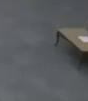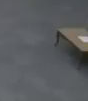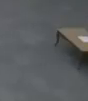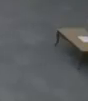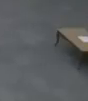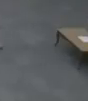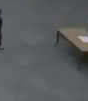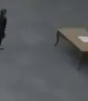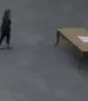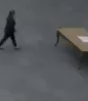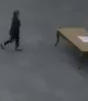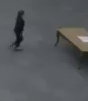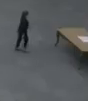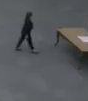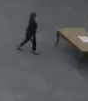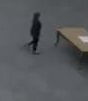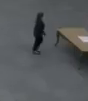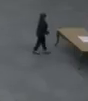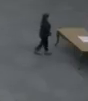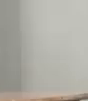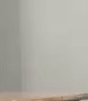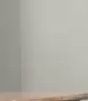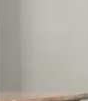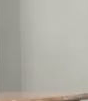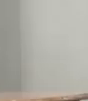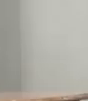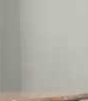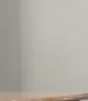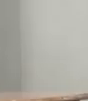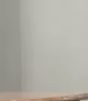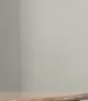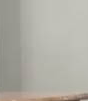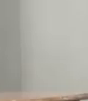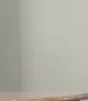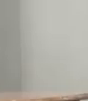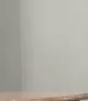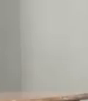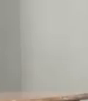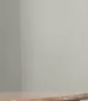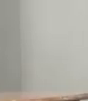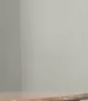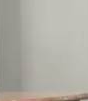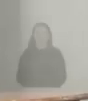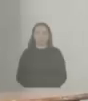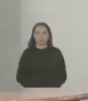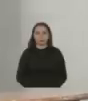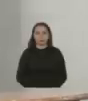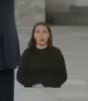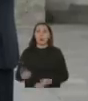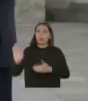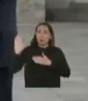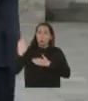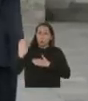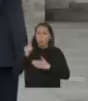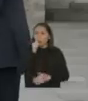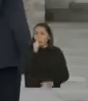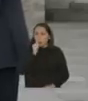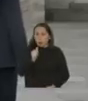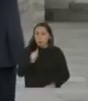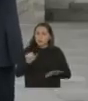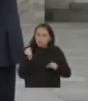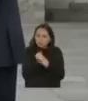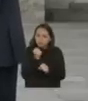esto sin tinte político, pero fue una buena decisión haber puesto a una mujer en ese cargo, ¿no? ¿Queda la sensación? Yo lo digo como